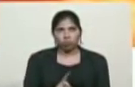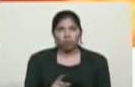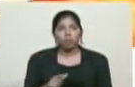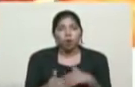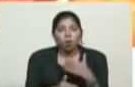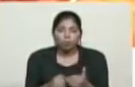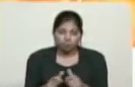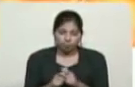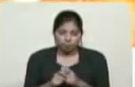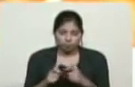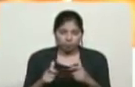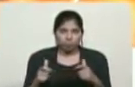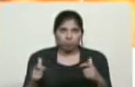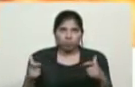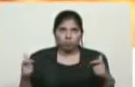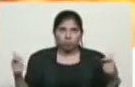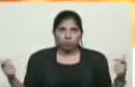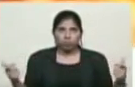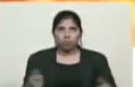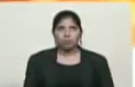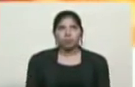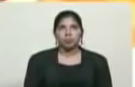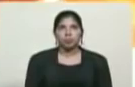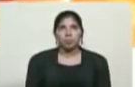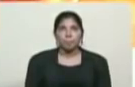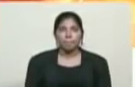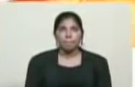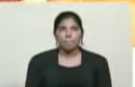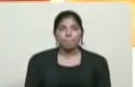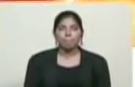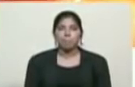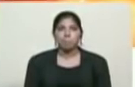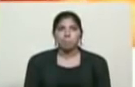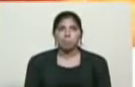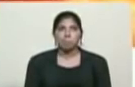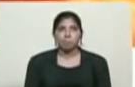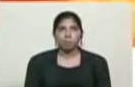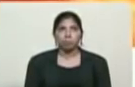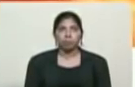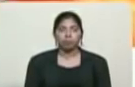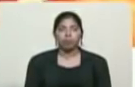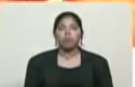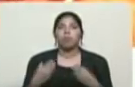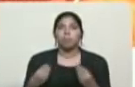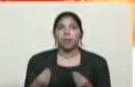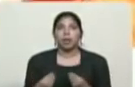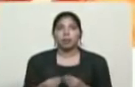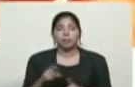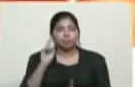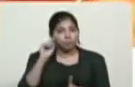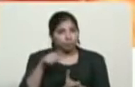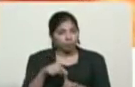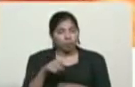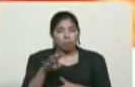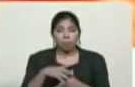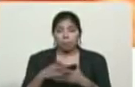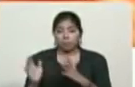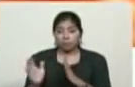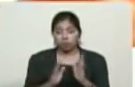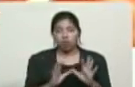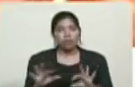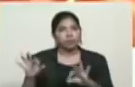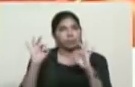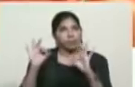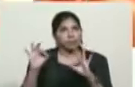y vamos a ir manteniendo de forma paralela todo el dispositivo especial que ya hemos venido implementando